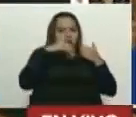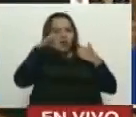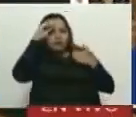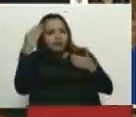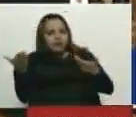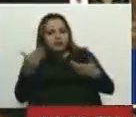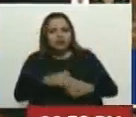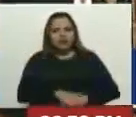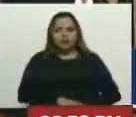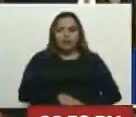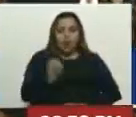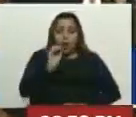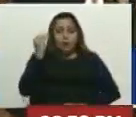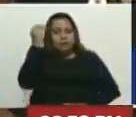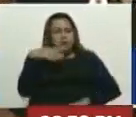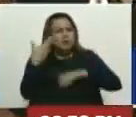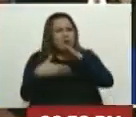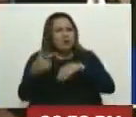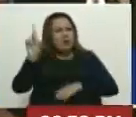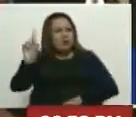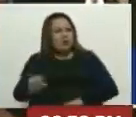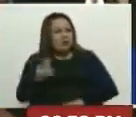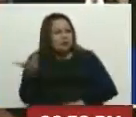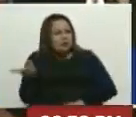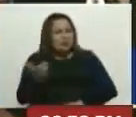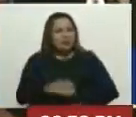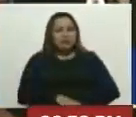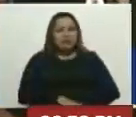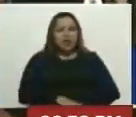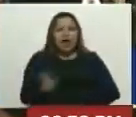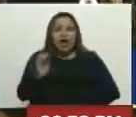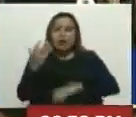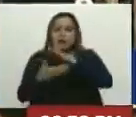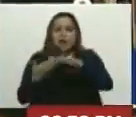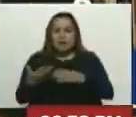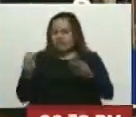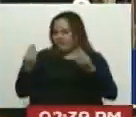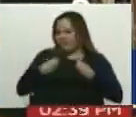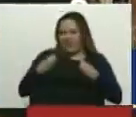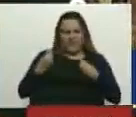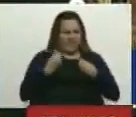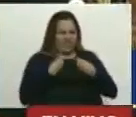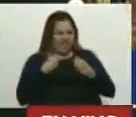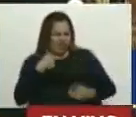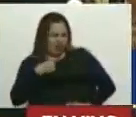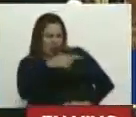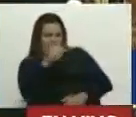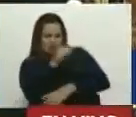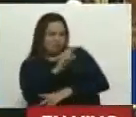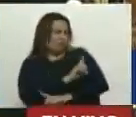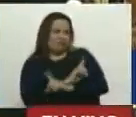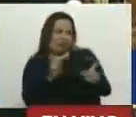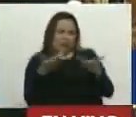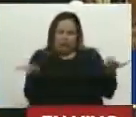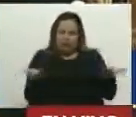O consideras que es un problema menor, o consideras que es algo que no te va a tocar a ti en la vida, o consideras que es algo que